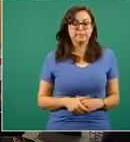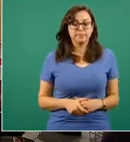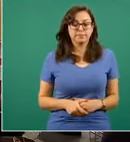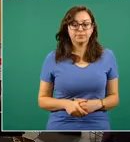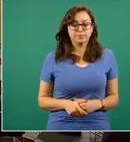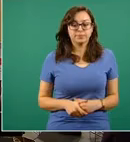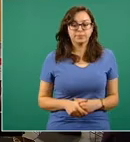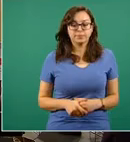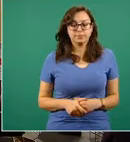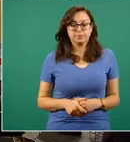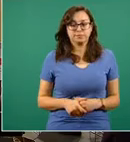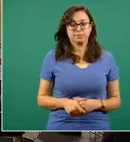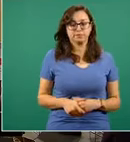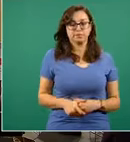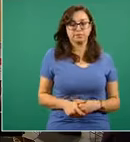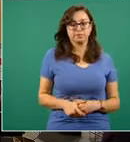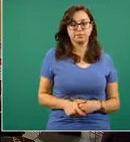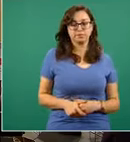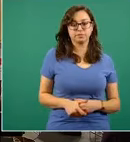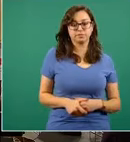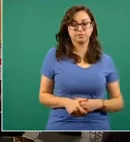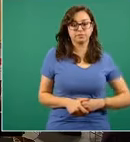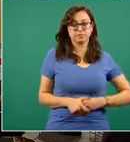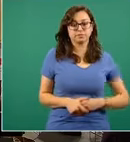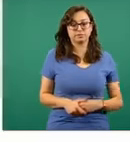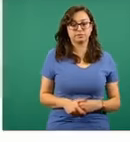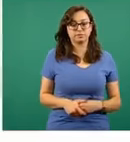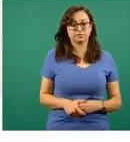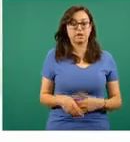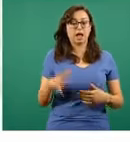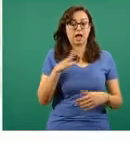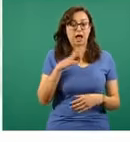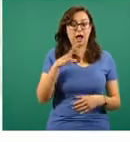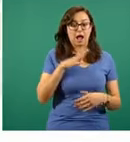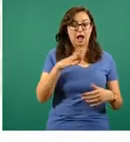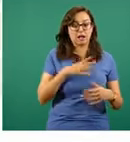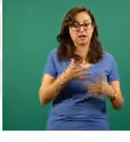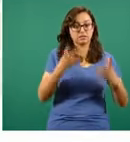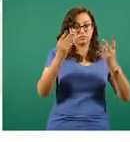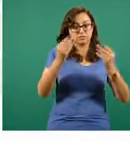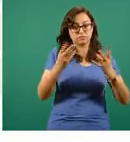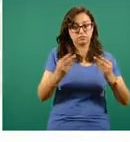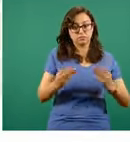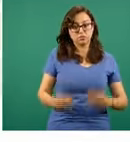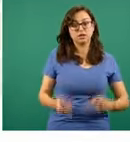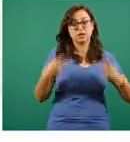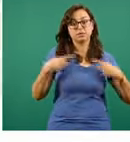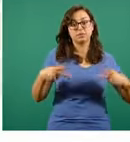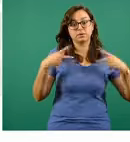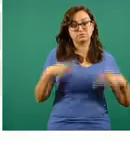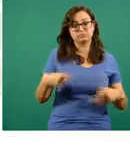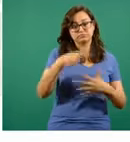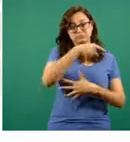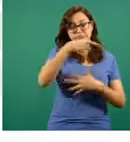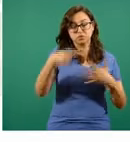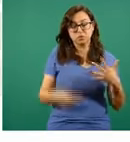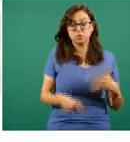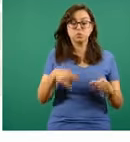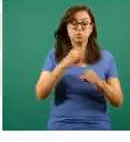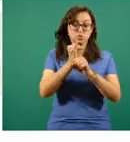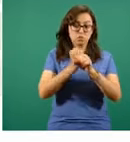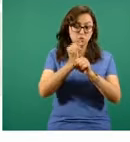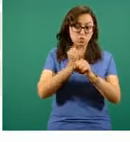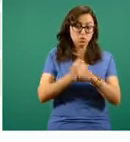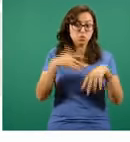También tenemos aquí toda una serie de personalidades, todos ellos investigadores, científicos de gran renombre en el país y de